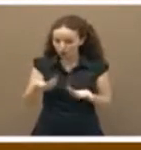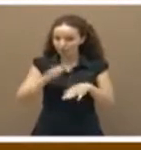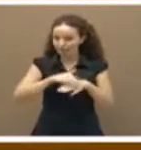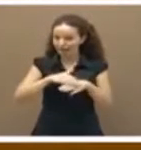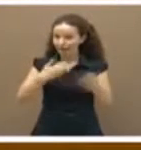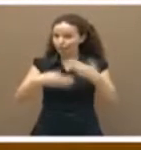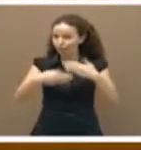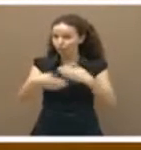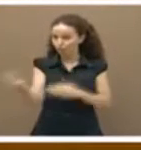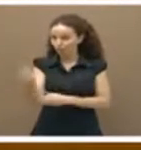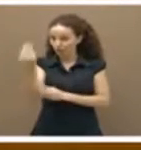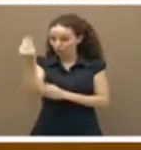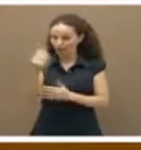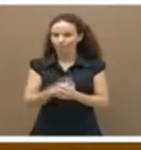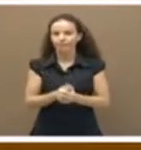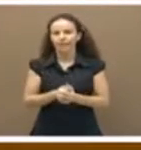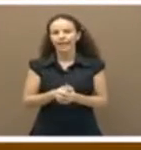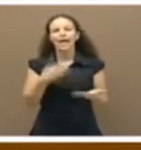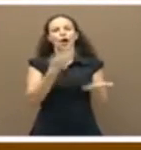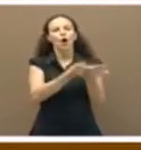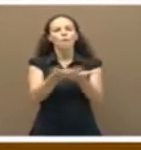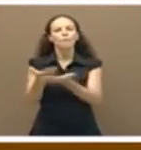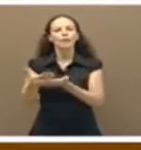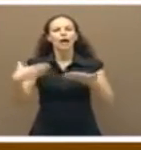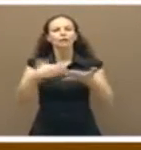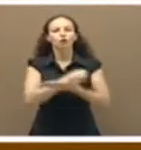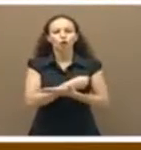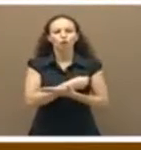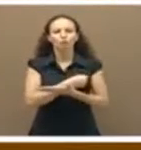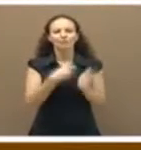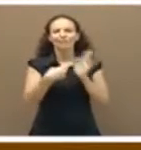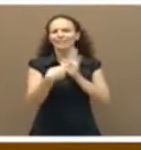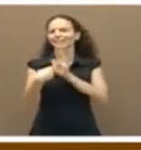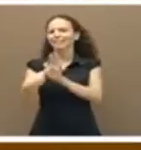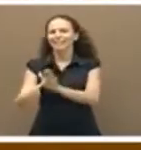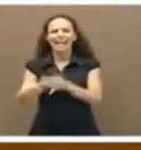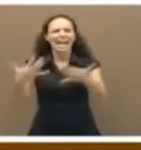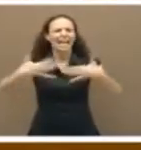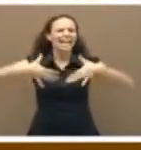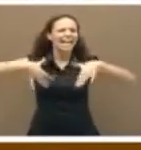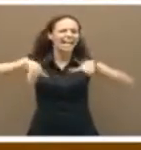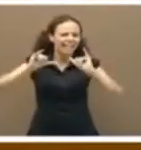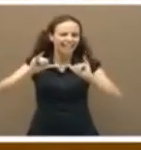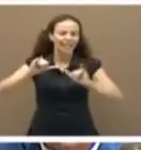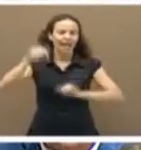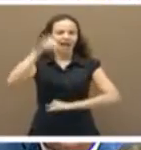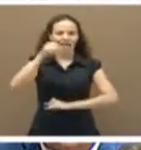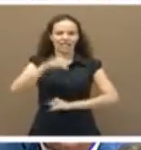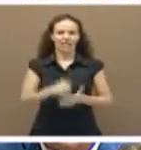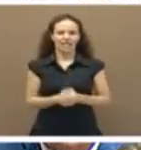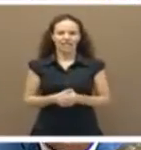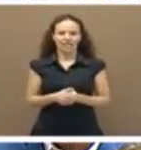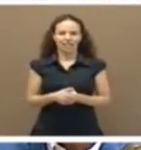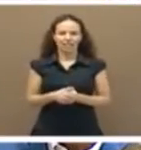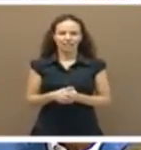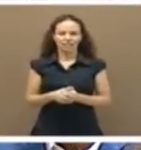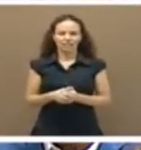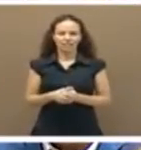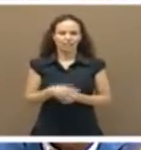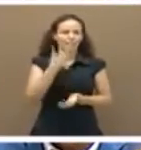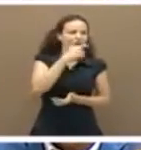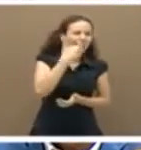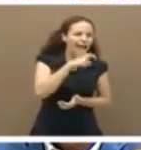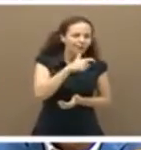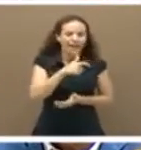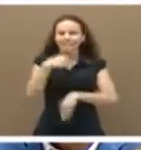futuro. Pido a todos que ningún tipo de discriminación encuentre refugio entre nosotros, ni en hechos ni en